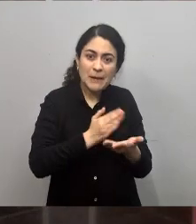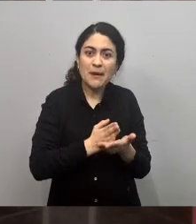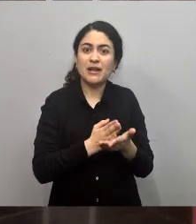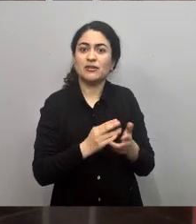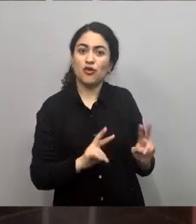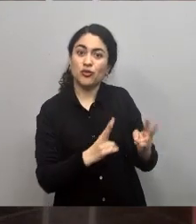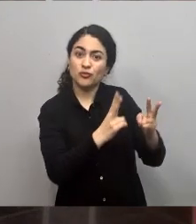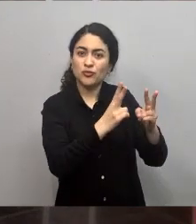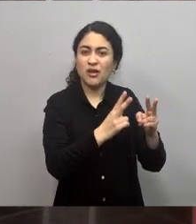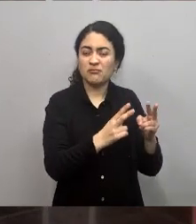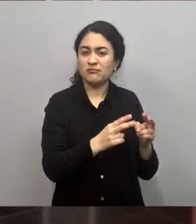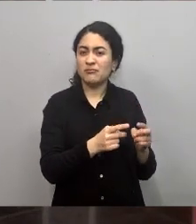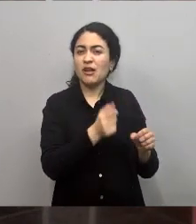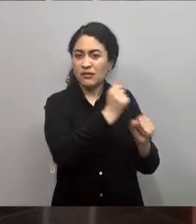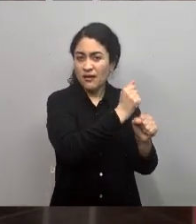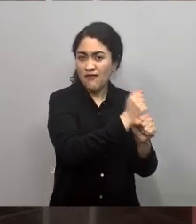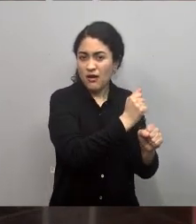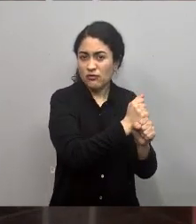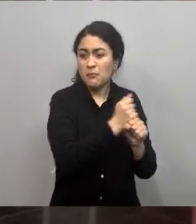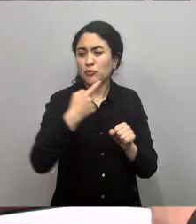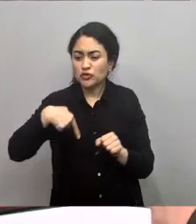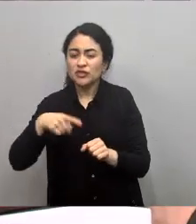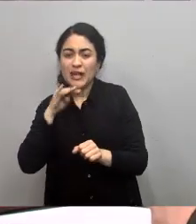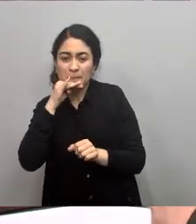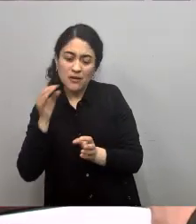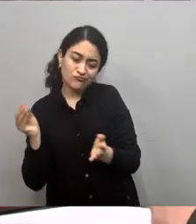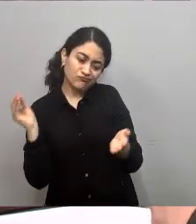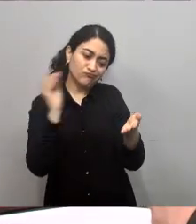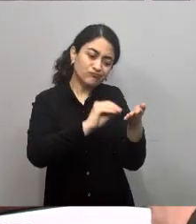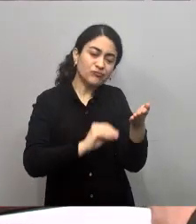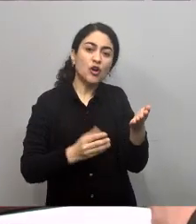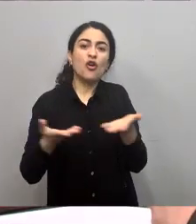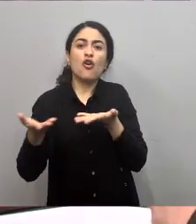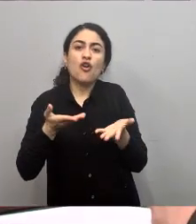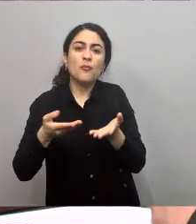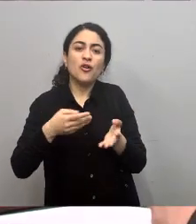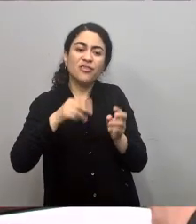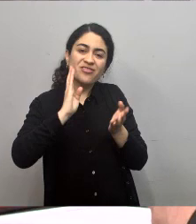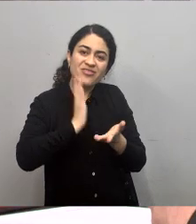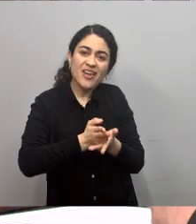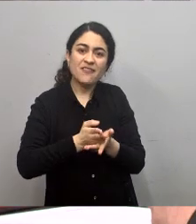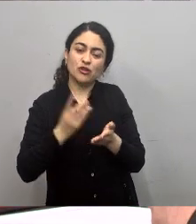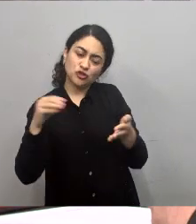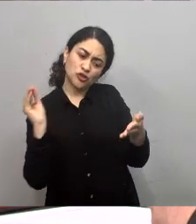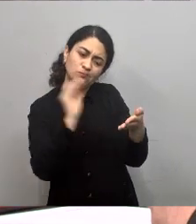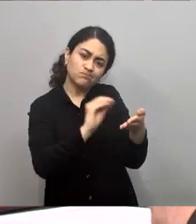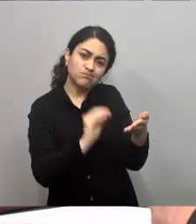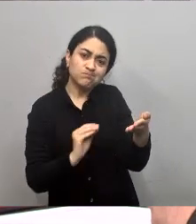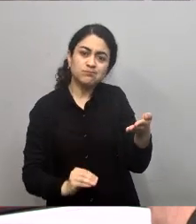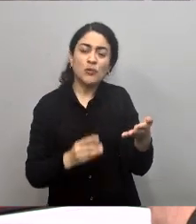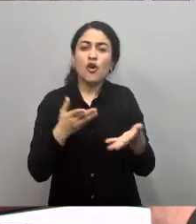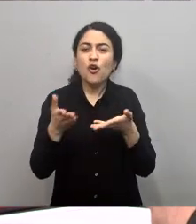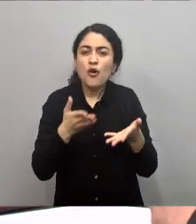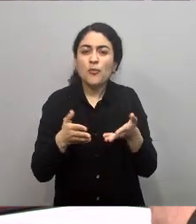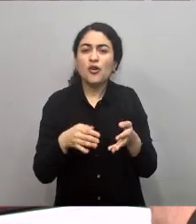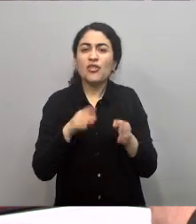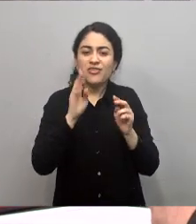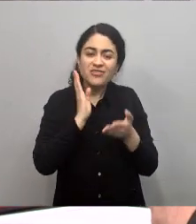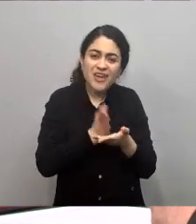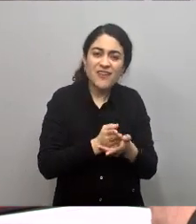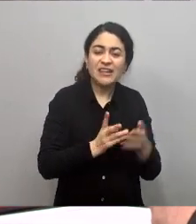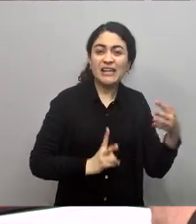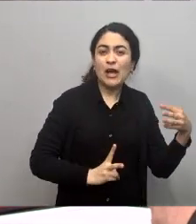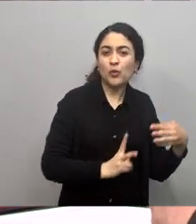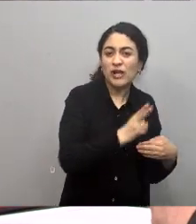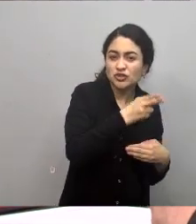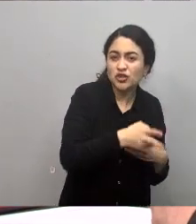también les decimos cómo debe hacerlo. Y cómo incluso se dan líneas de cómo tienen que hacerse las